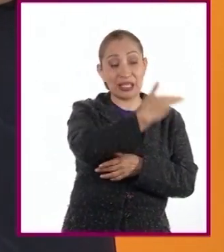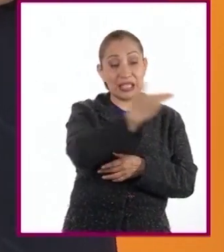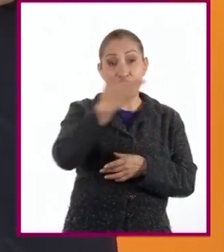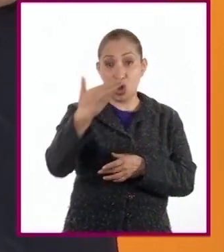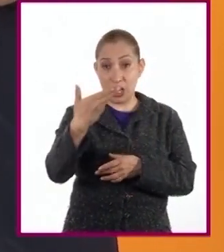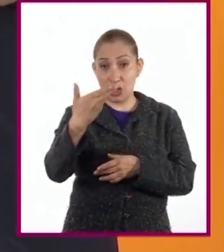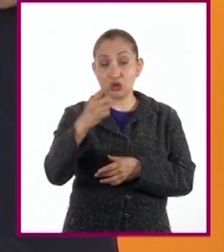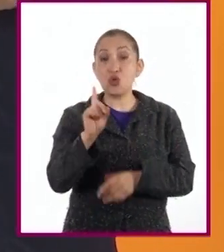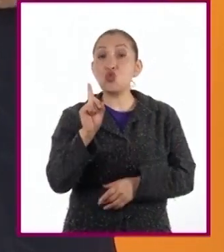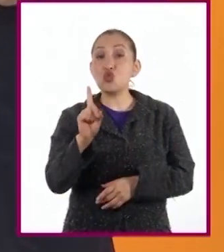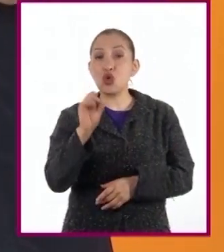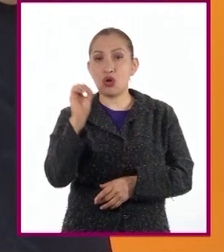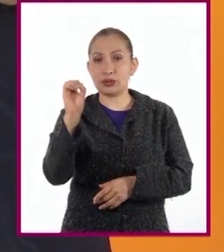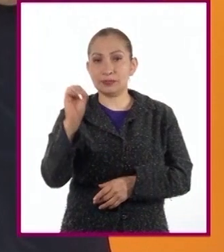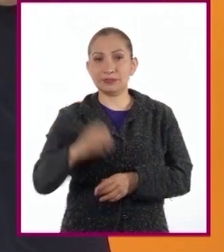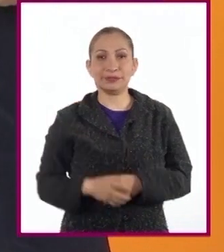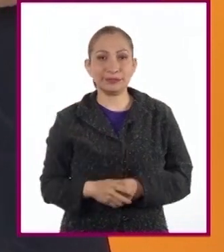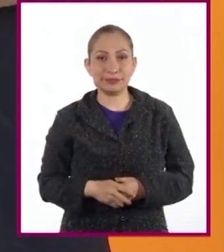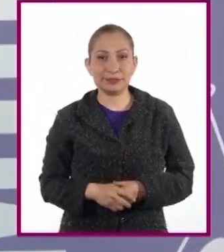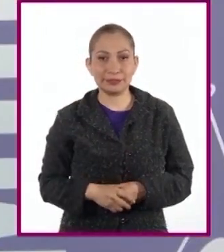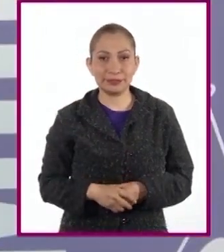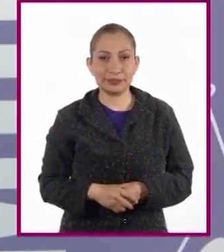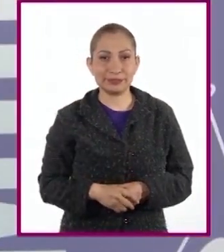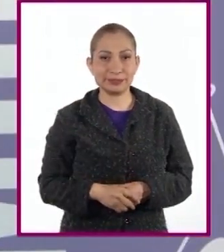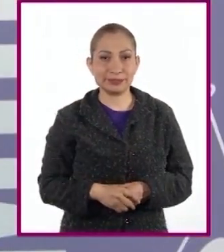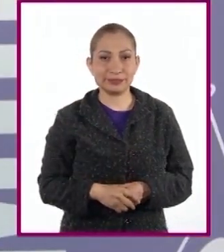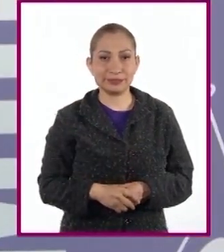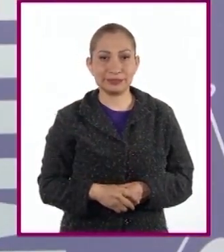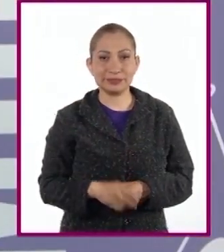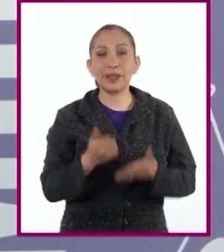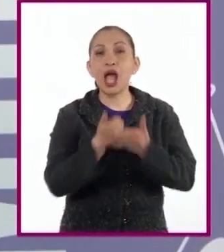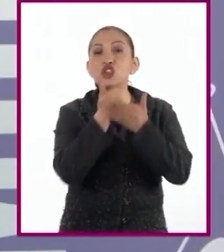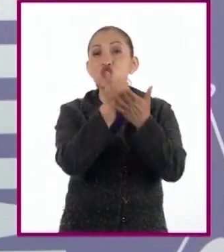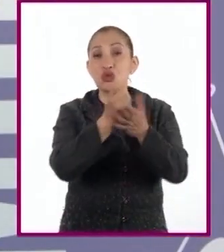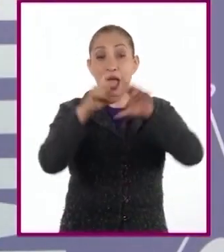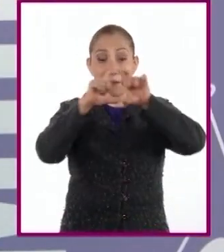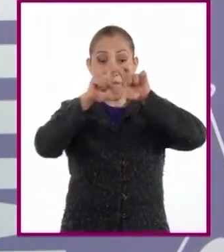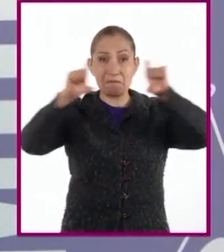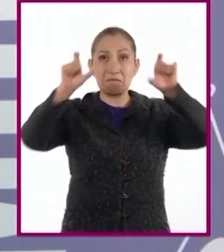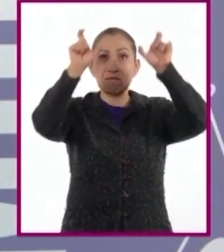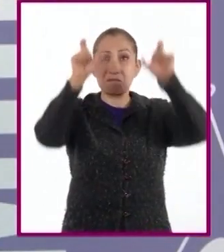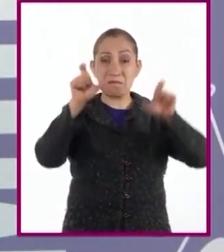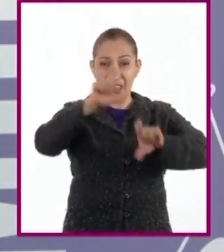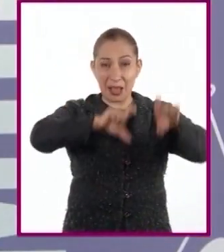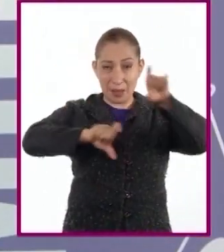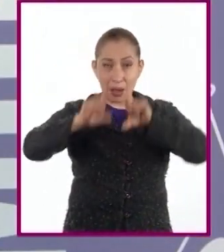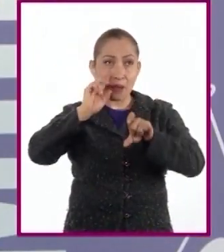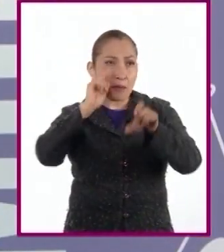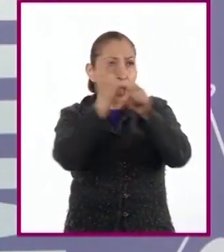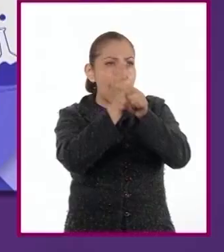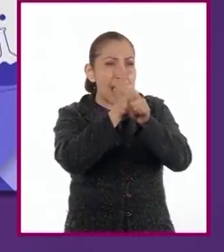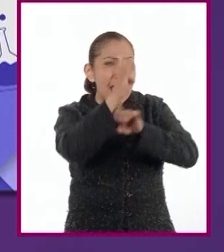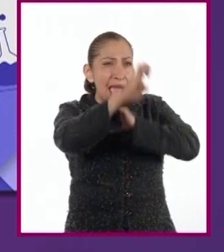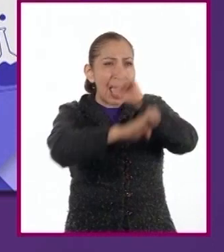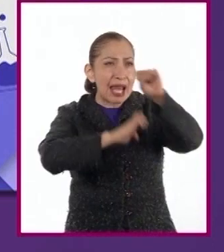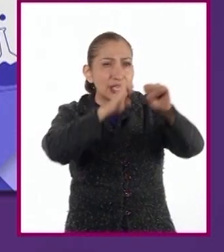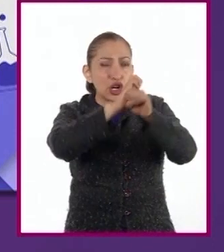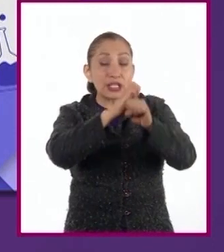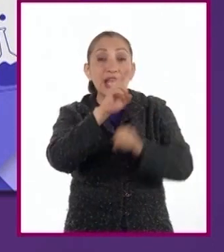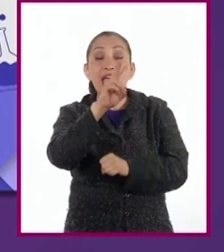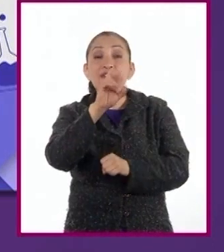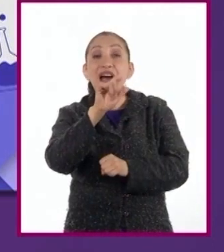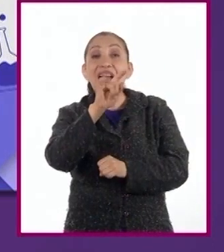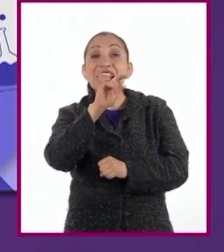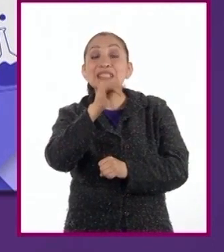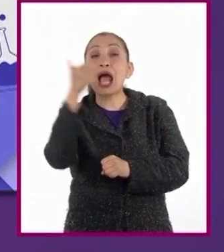hidrógeno y 1 de oxígeno. Con la ayuda de su tabla periódica, identifiquen los electrones de valencia que tiene